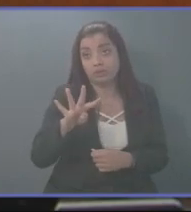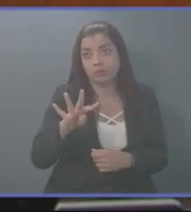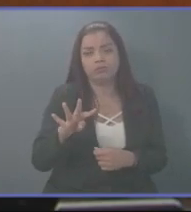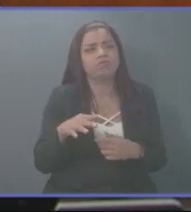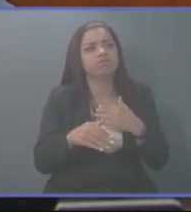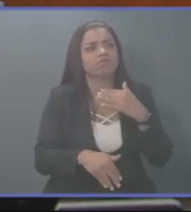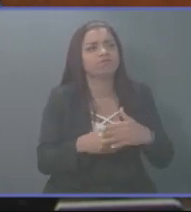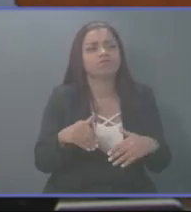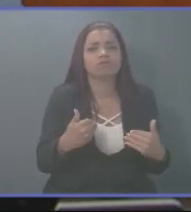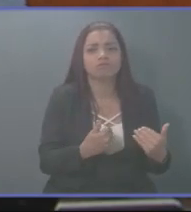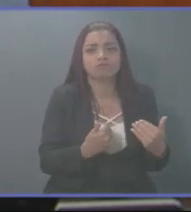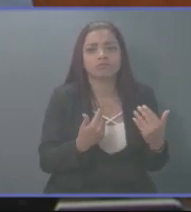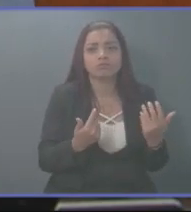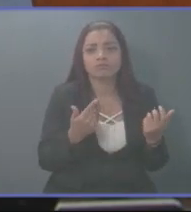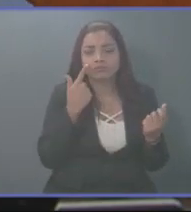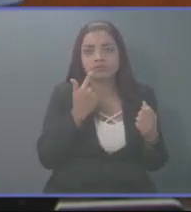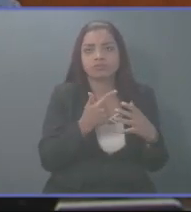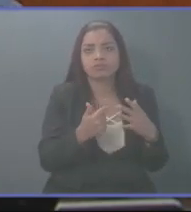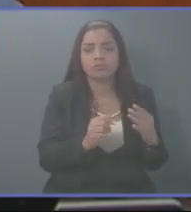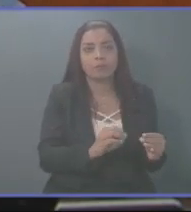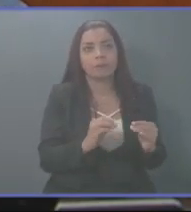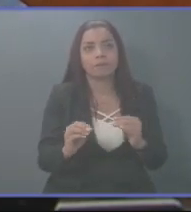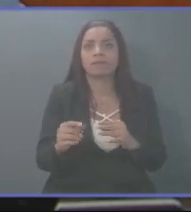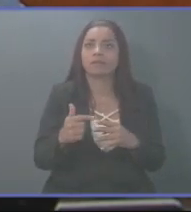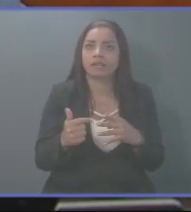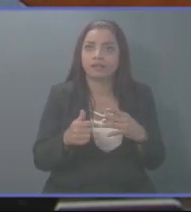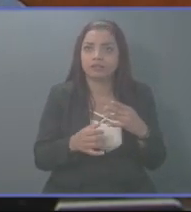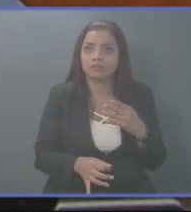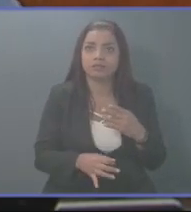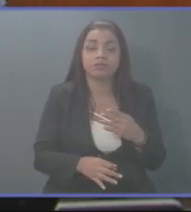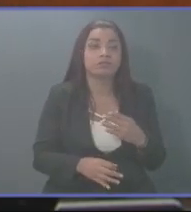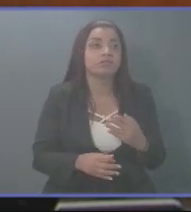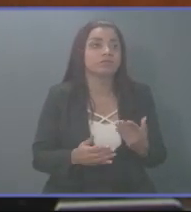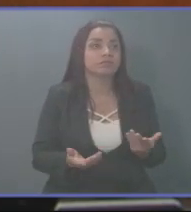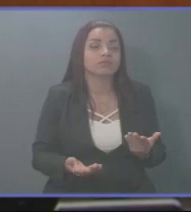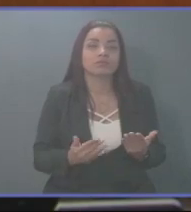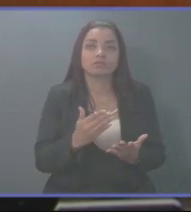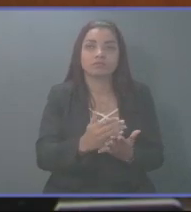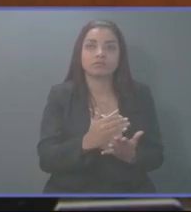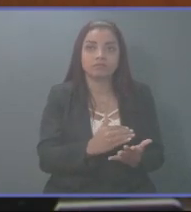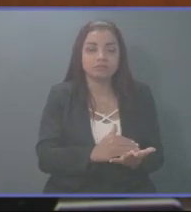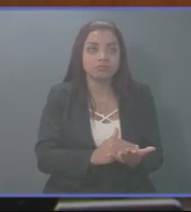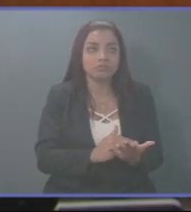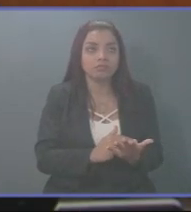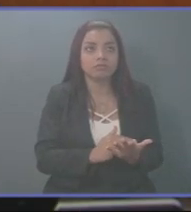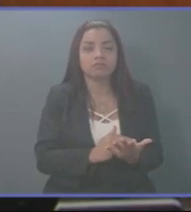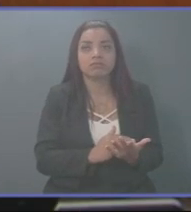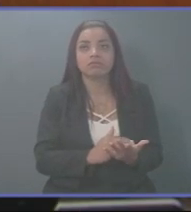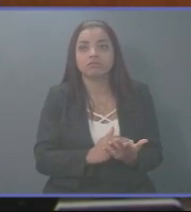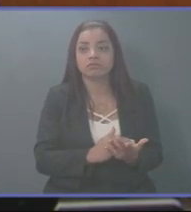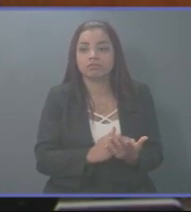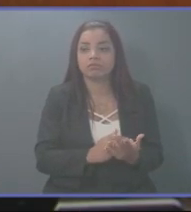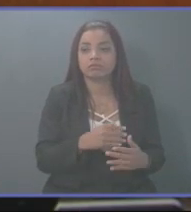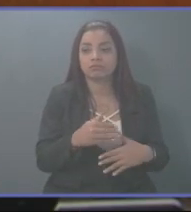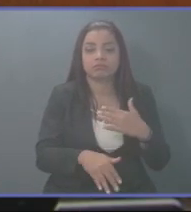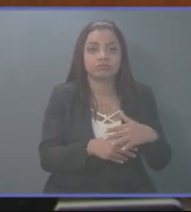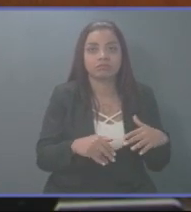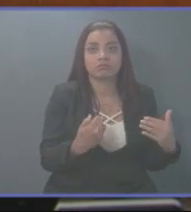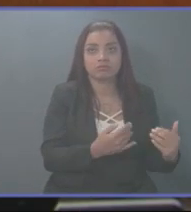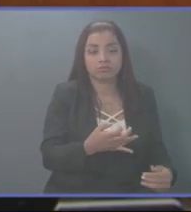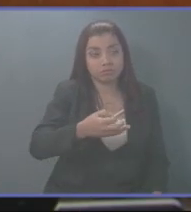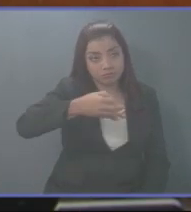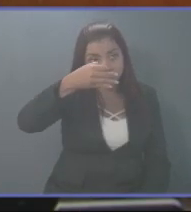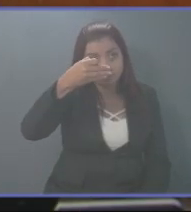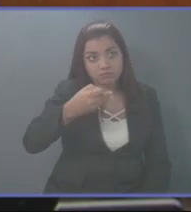Los principios que orientan la aplicación de esta ley son: principio de supremacía de la dignidad